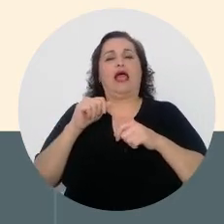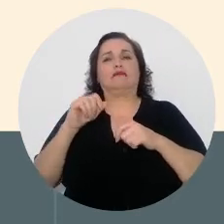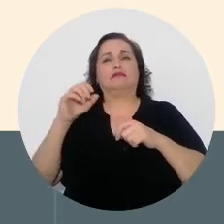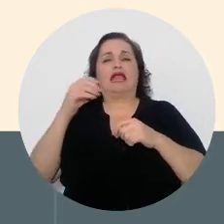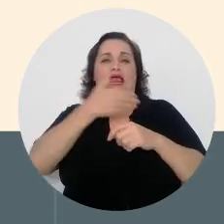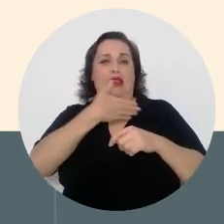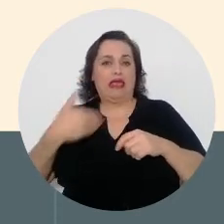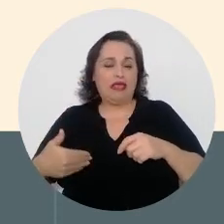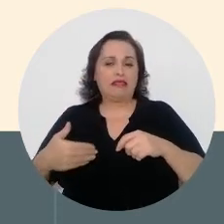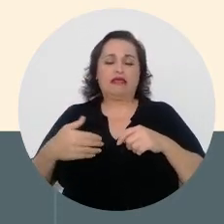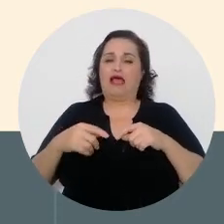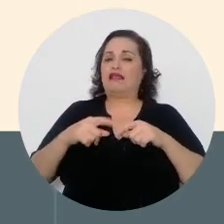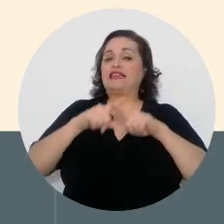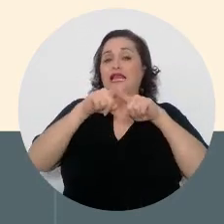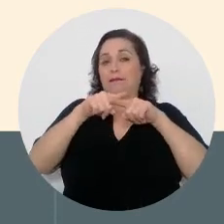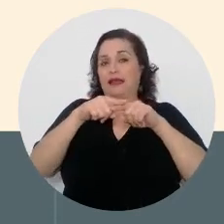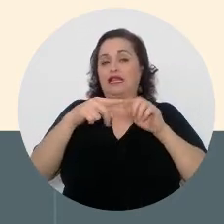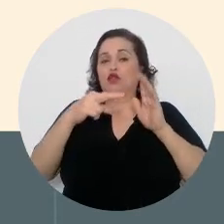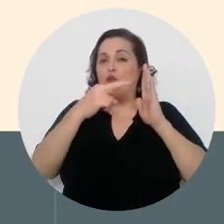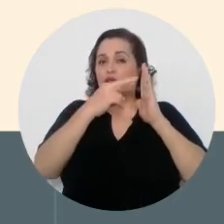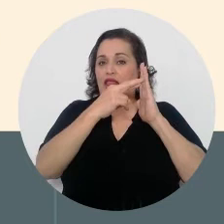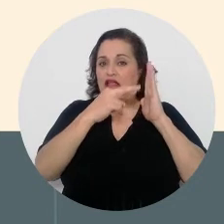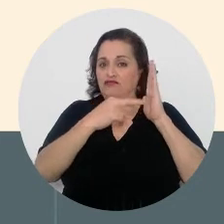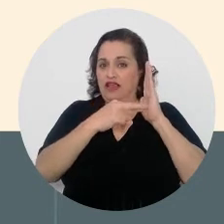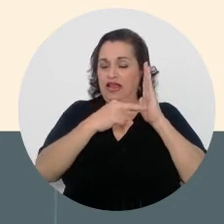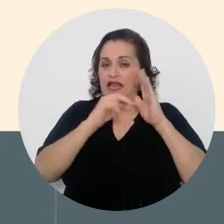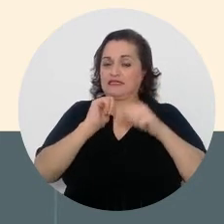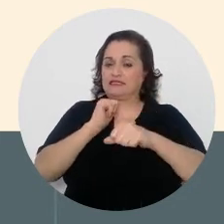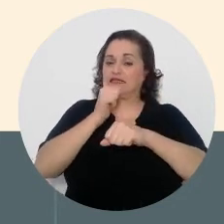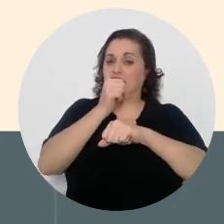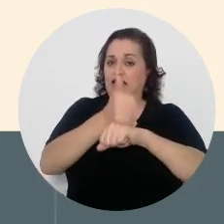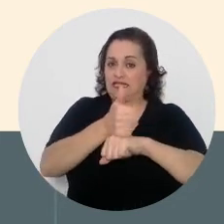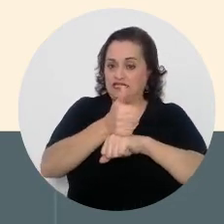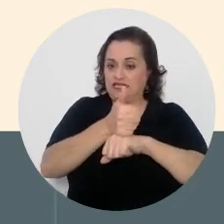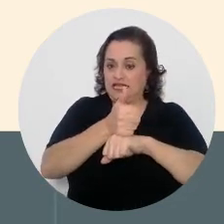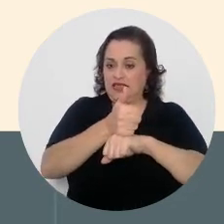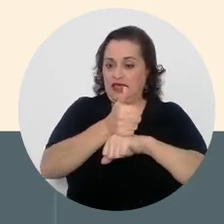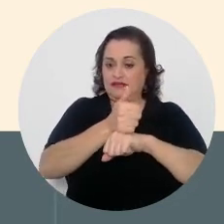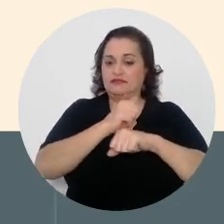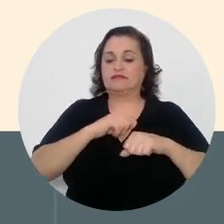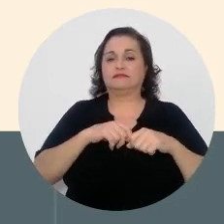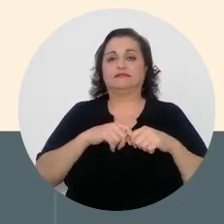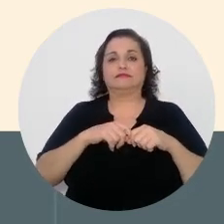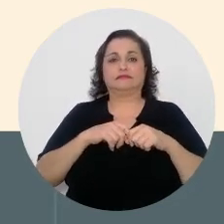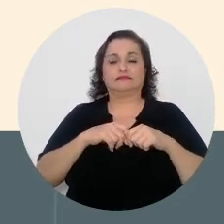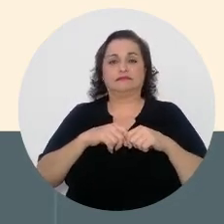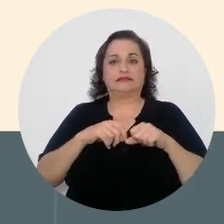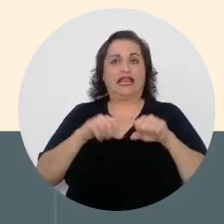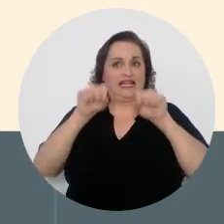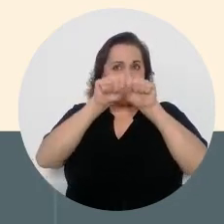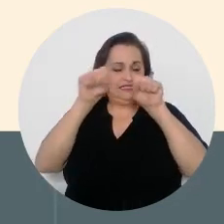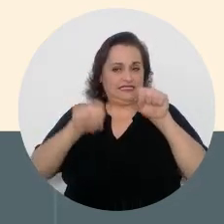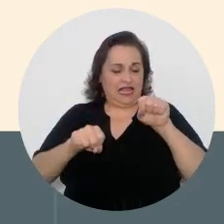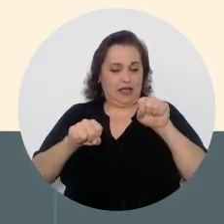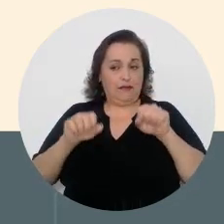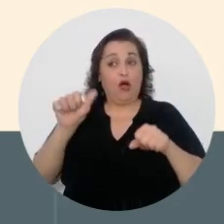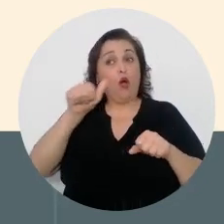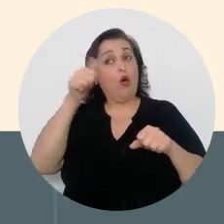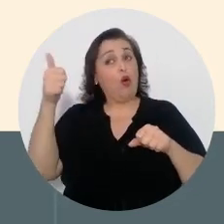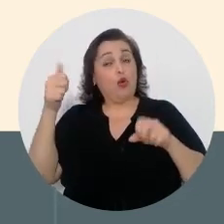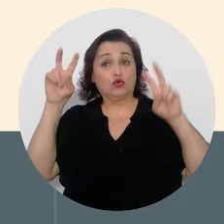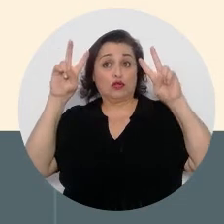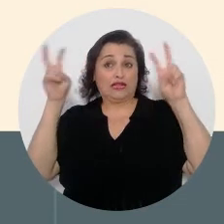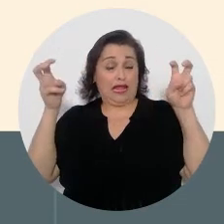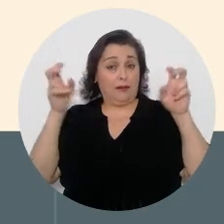y así sucesivamente según las reglas que están estipuladas en la Constitución. Ahora bien,